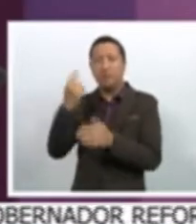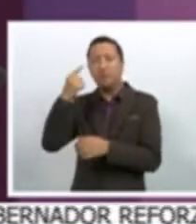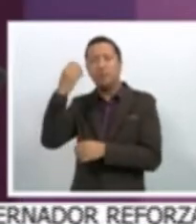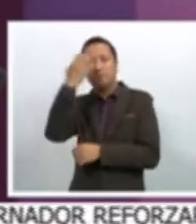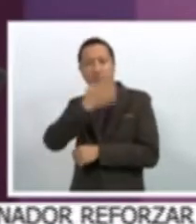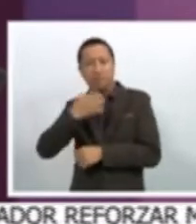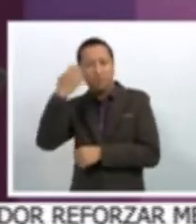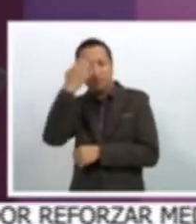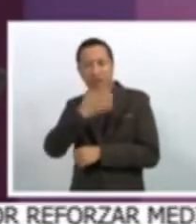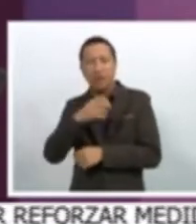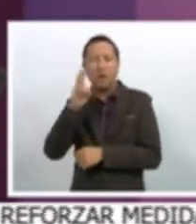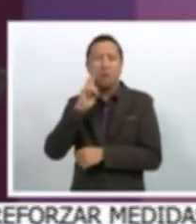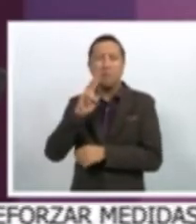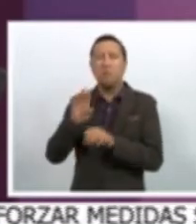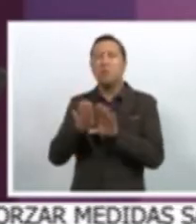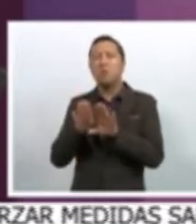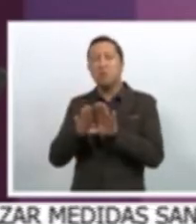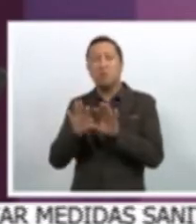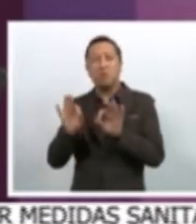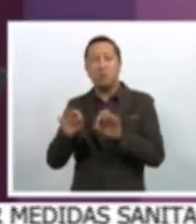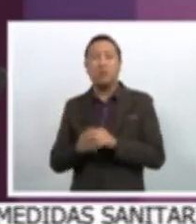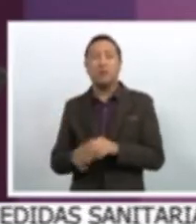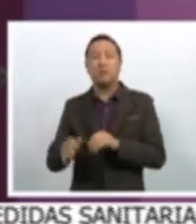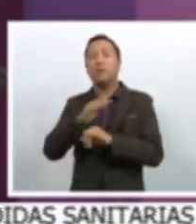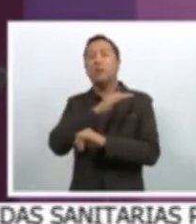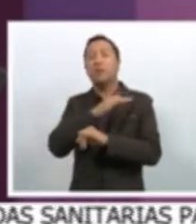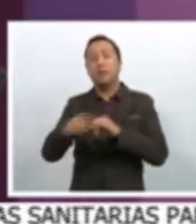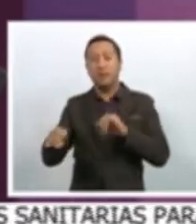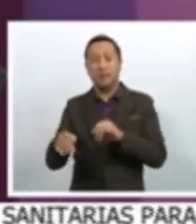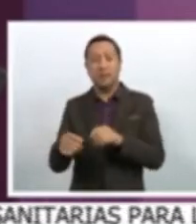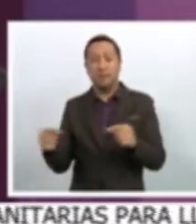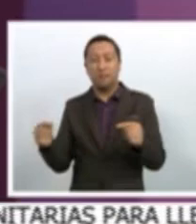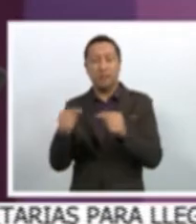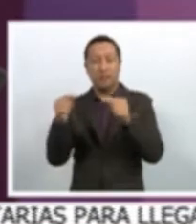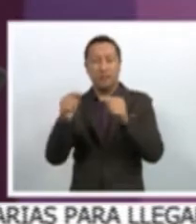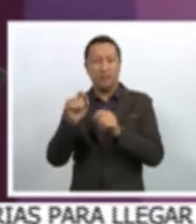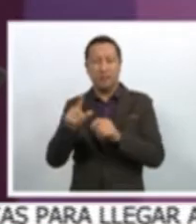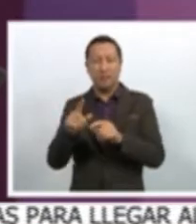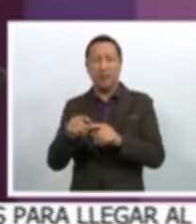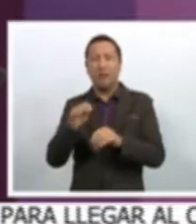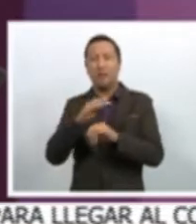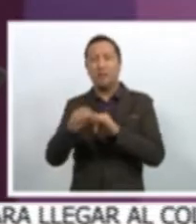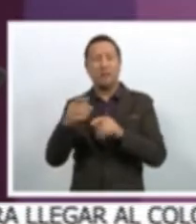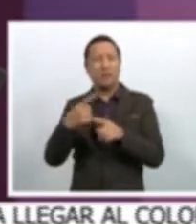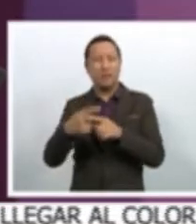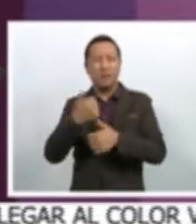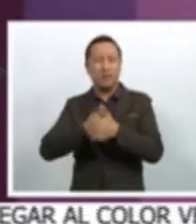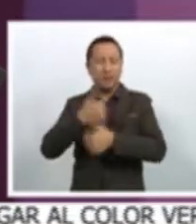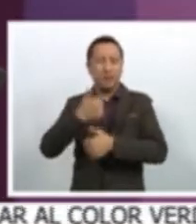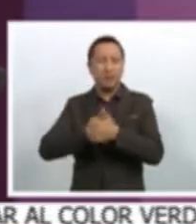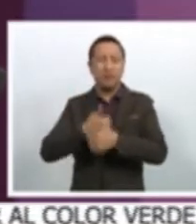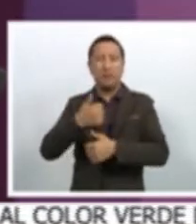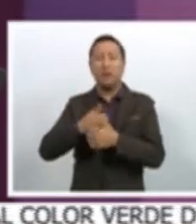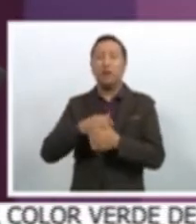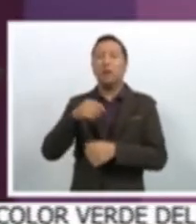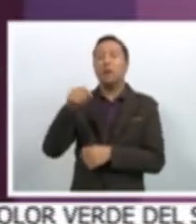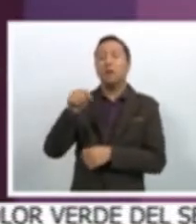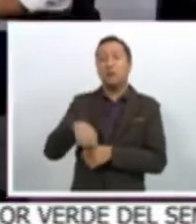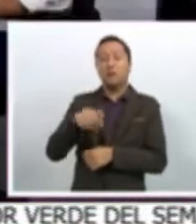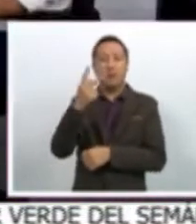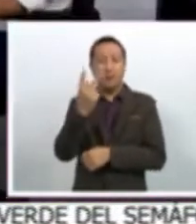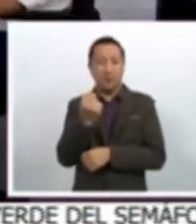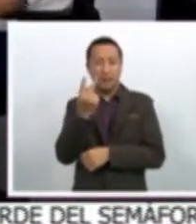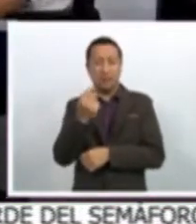Así que viene muy interesante la final, que va a ser transmitida también por redes sociales, y estamos convenciendo al sistema de que lo transmitan también por televisión. Ah,